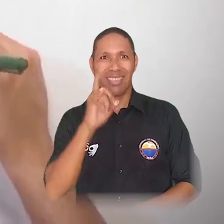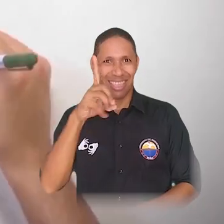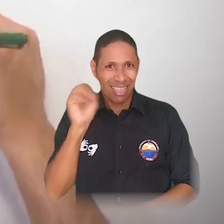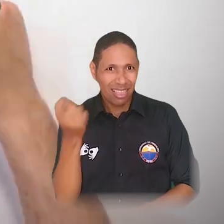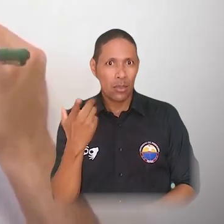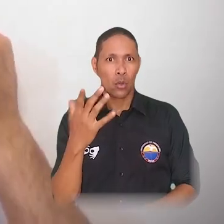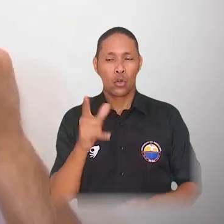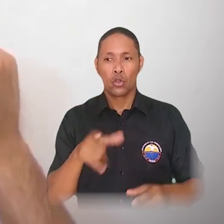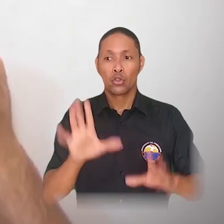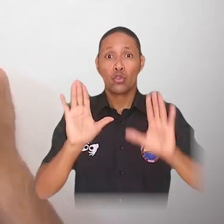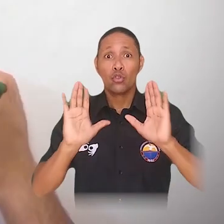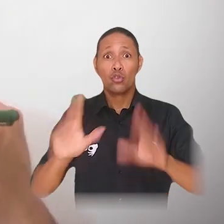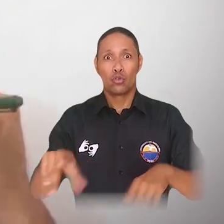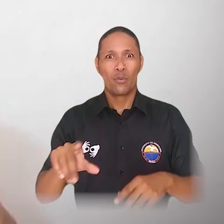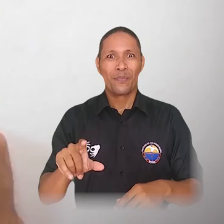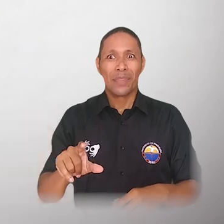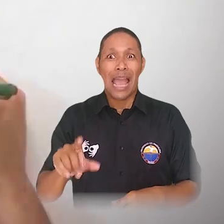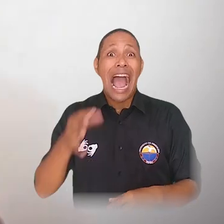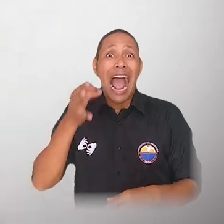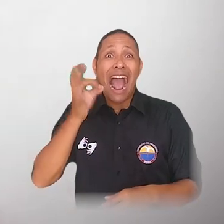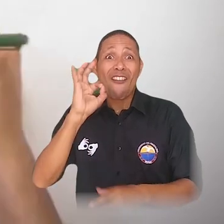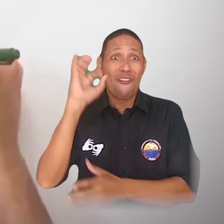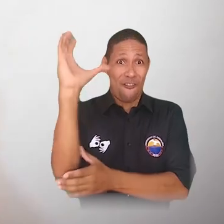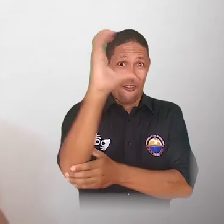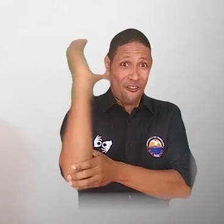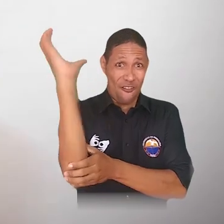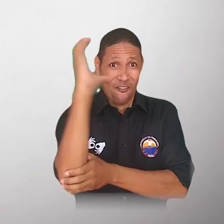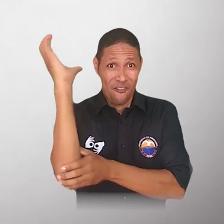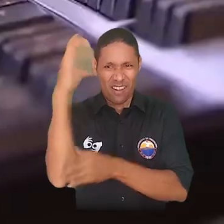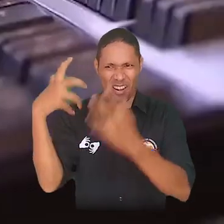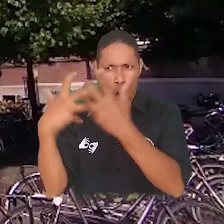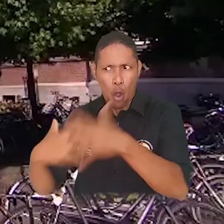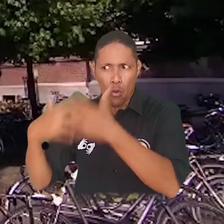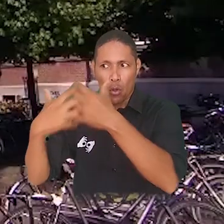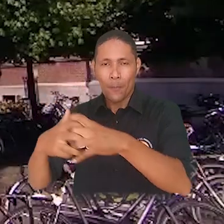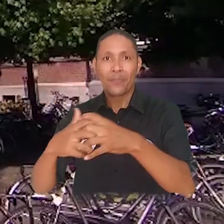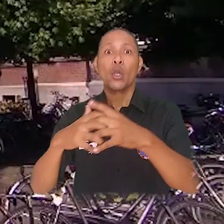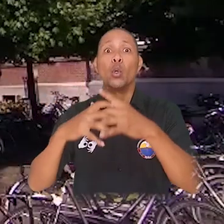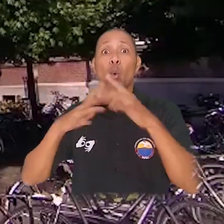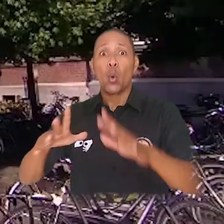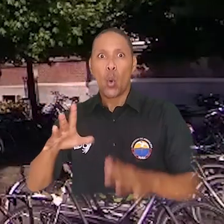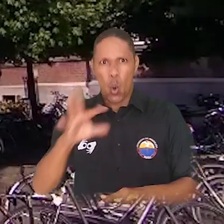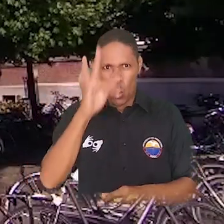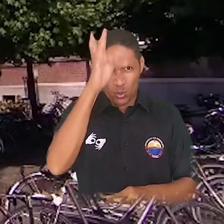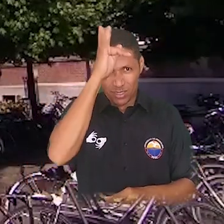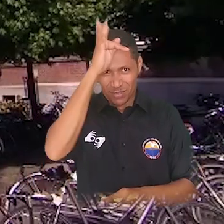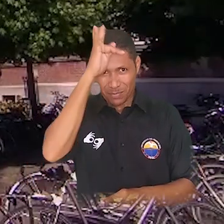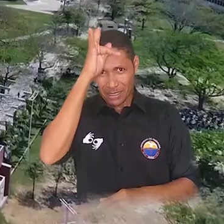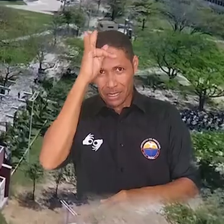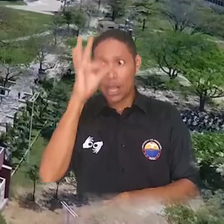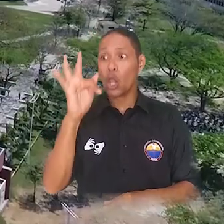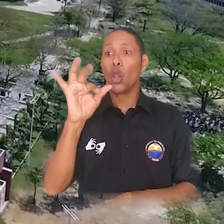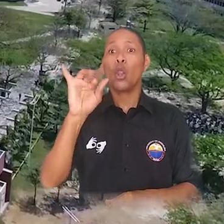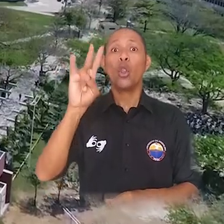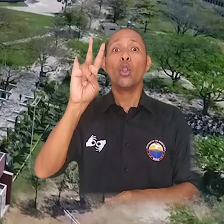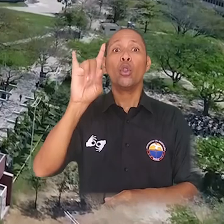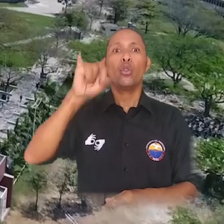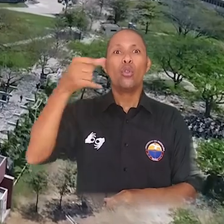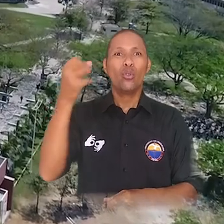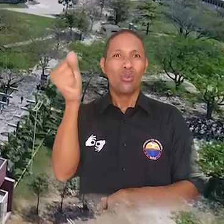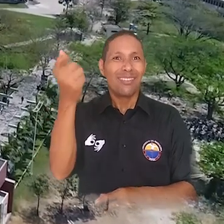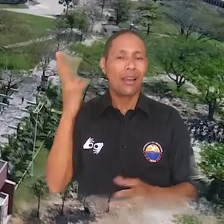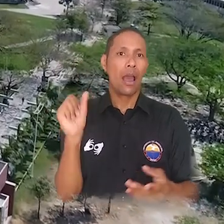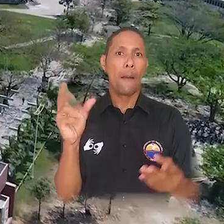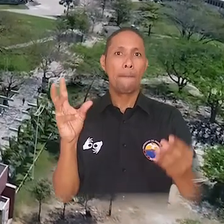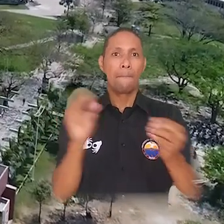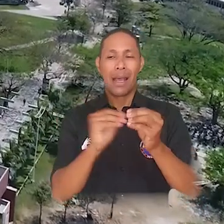de Burdeos, la Federación Nacional de Cafeteros de Colombia, University of Groningen, Hospital Universitario San Rafael de Tunja y el Tecnológico